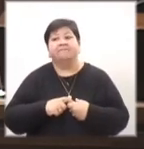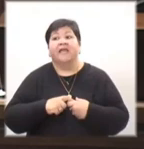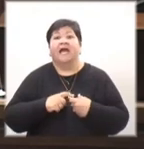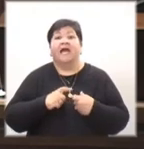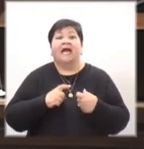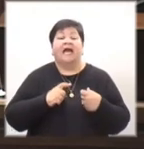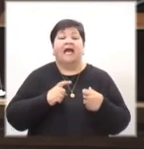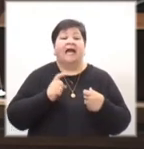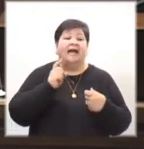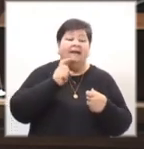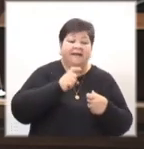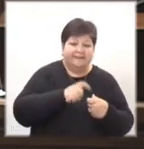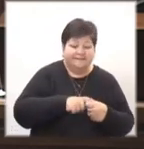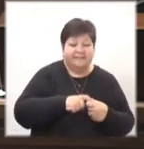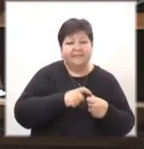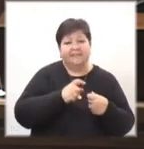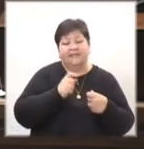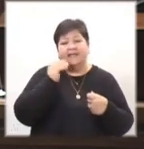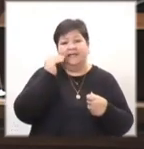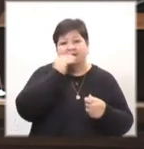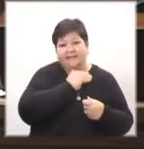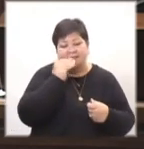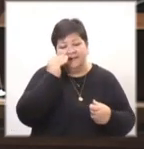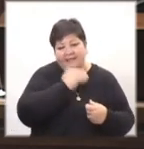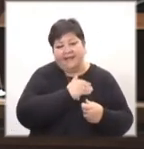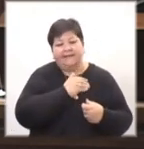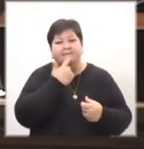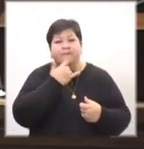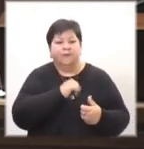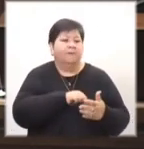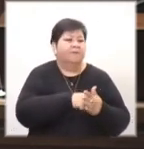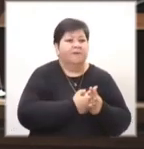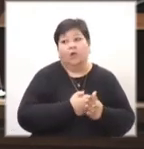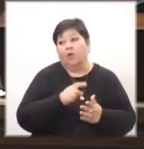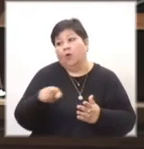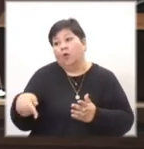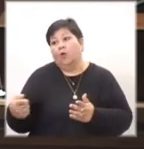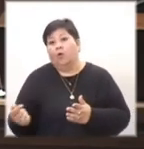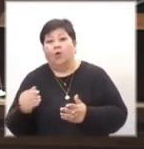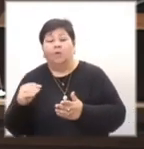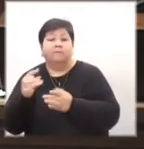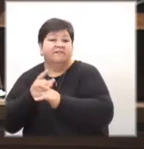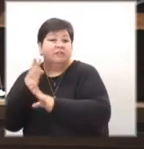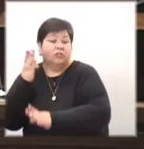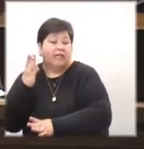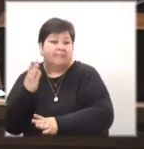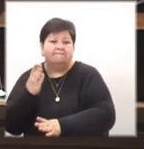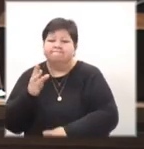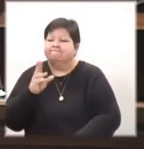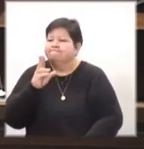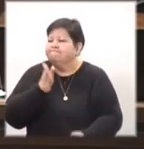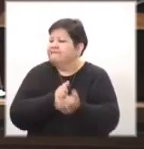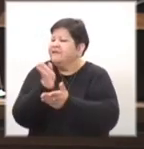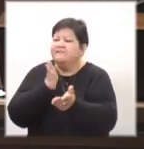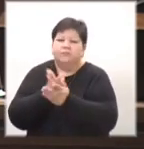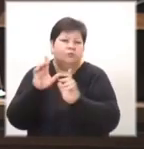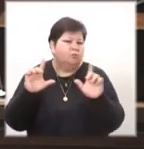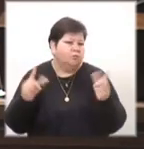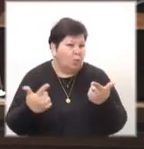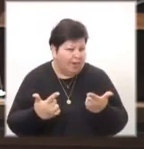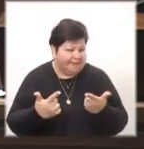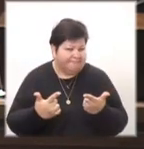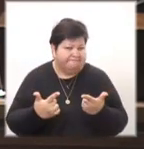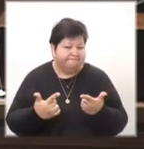gozarán de este beneficio, a pesar que los directorios de las cajas manifestaron su voluntad y su acuerdo, pero también